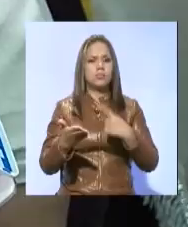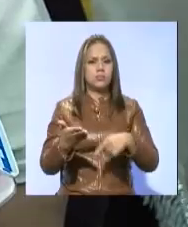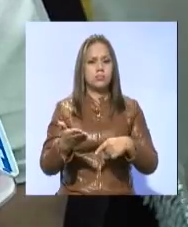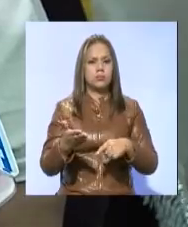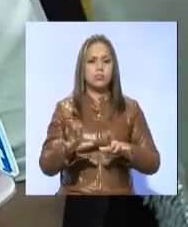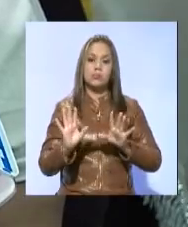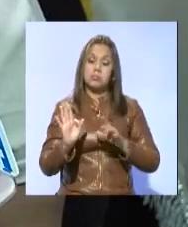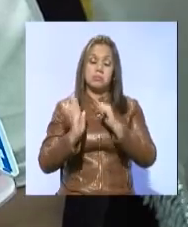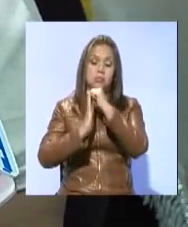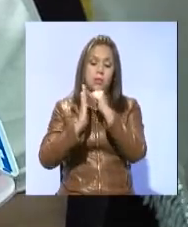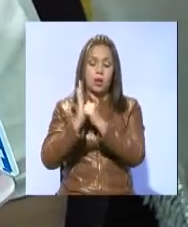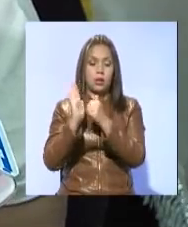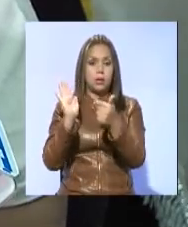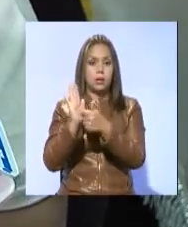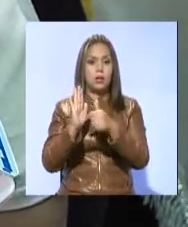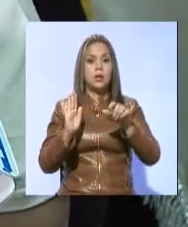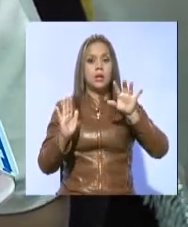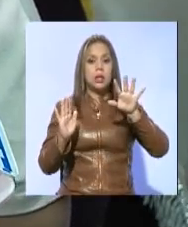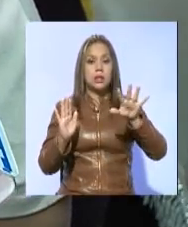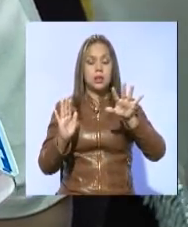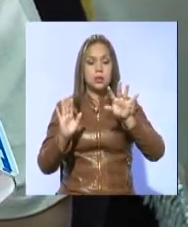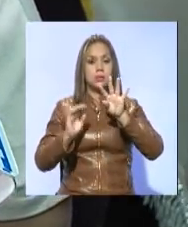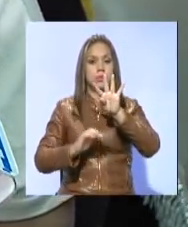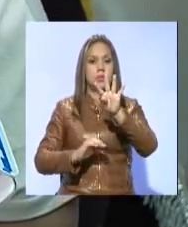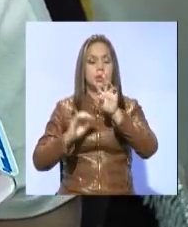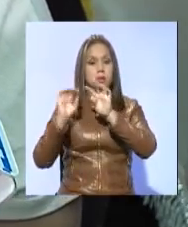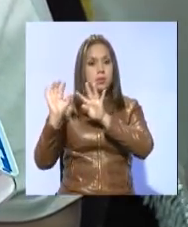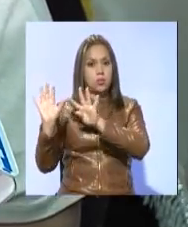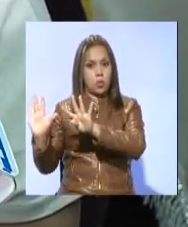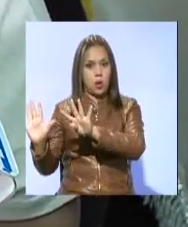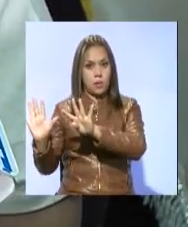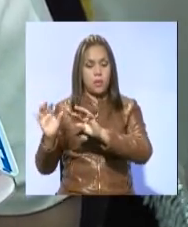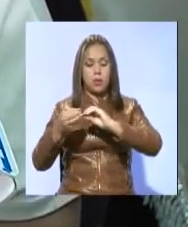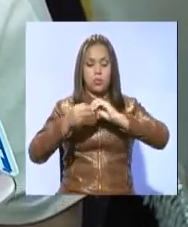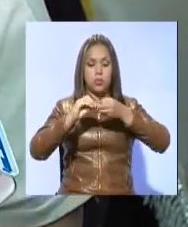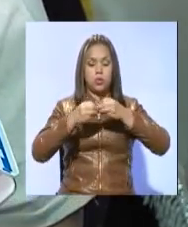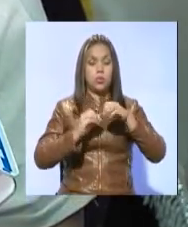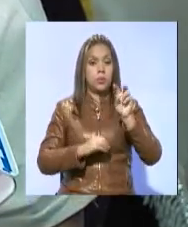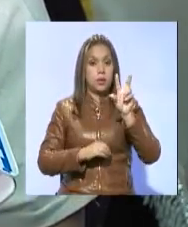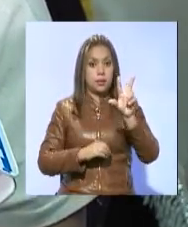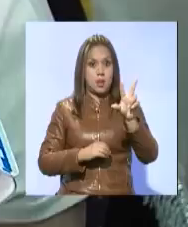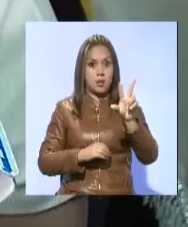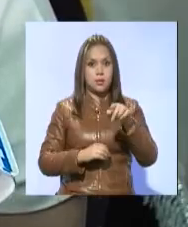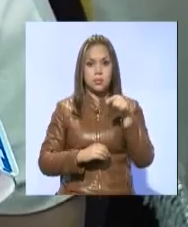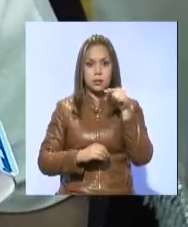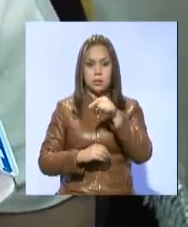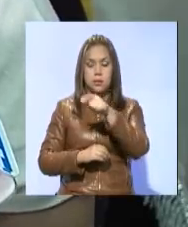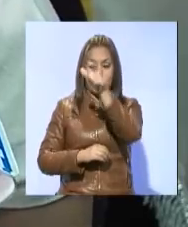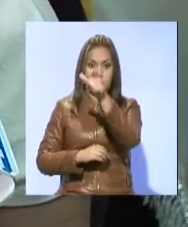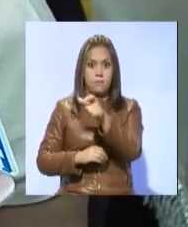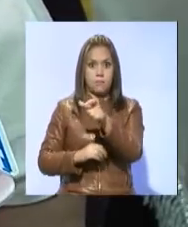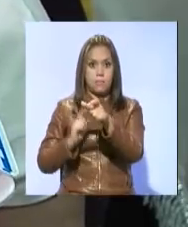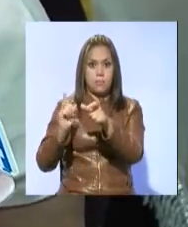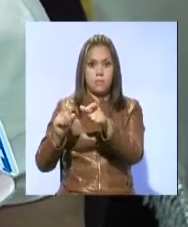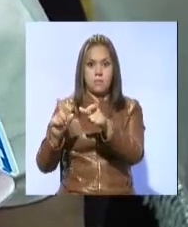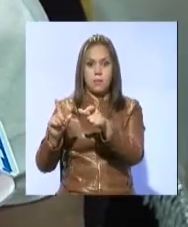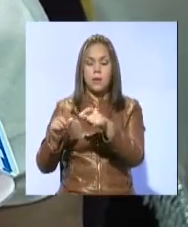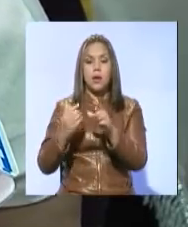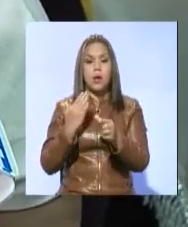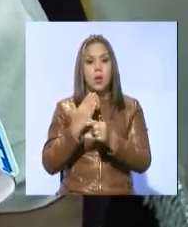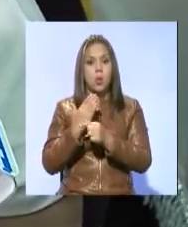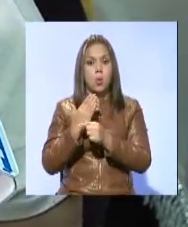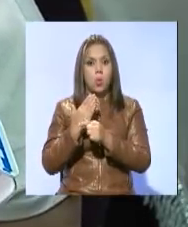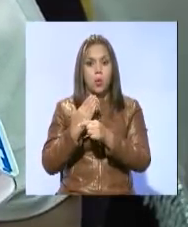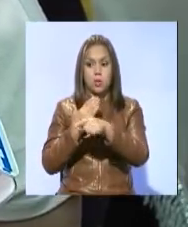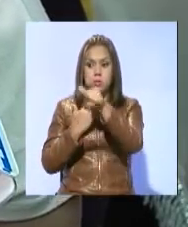tenemos las contempladas en el artículo 549, numeral 3, Esto es la retención de las cuentas, en este caso